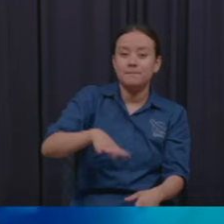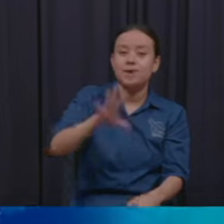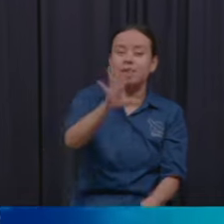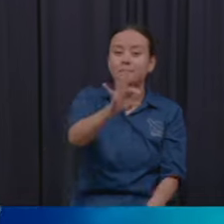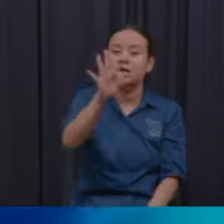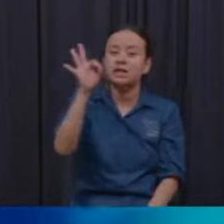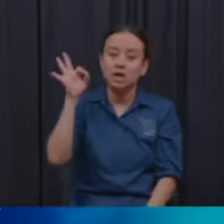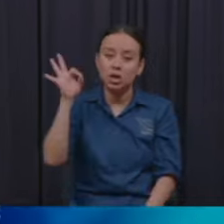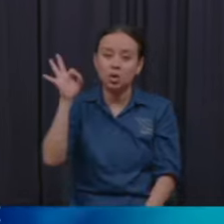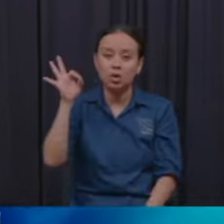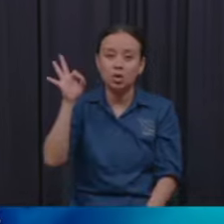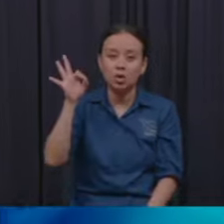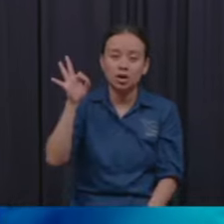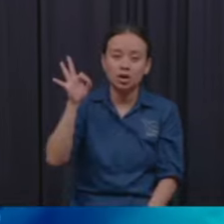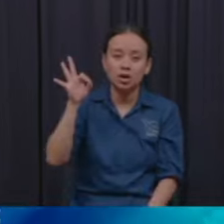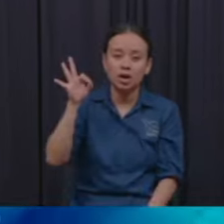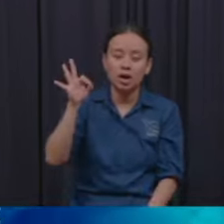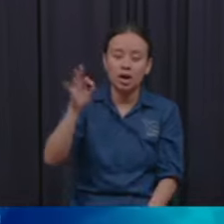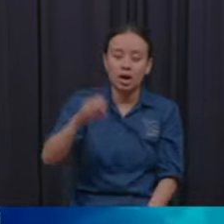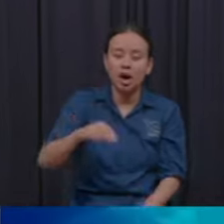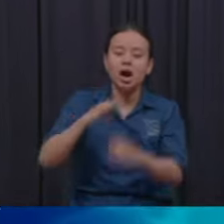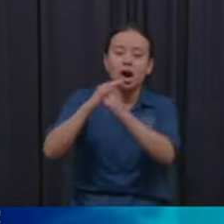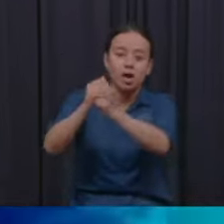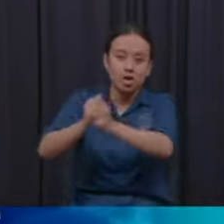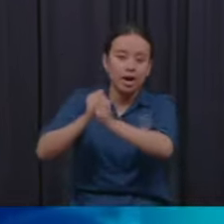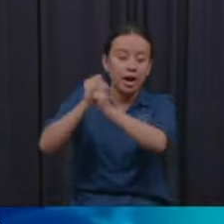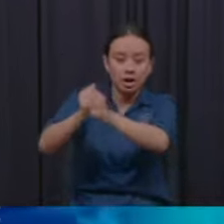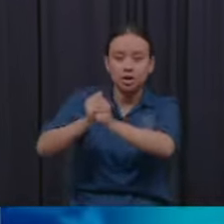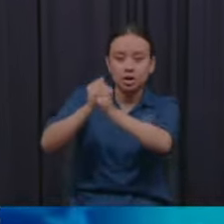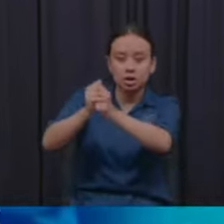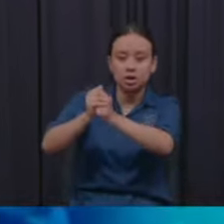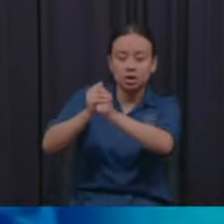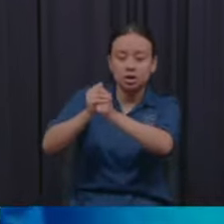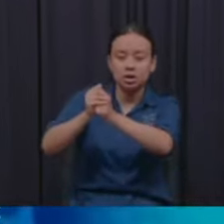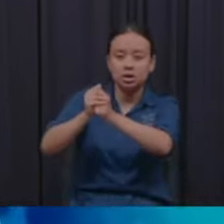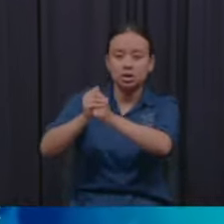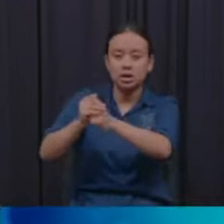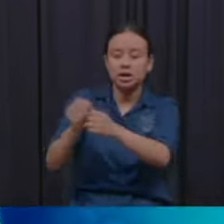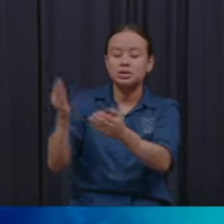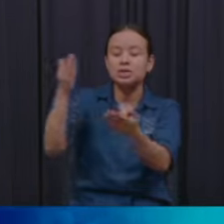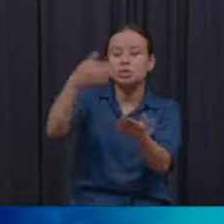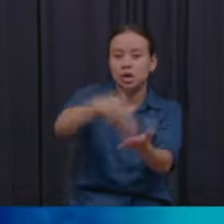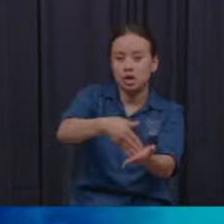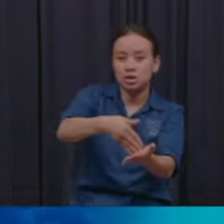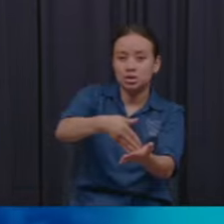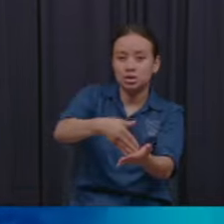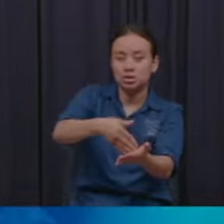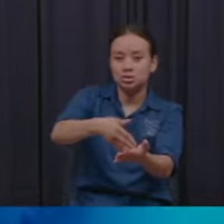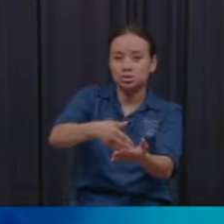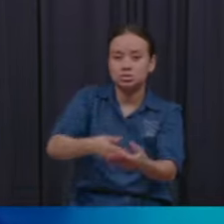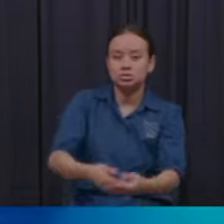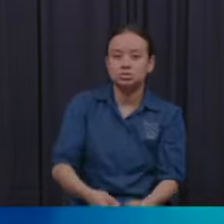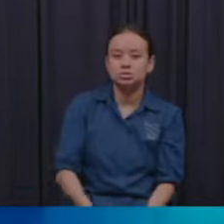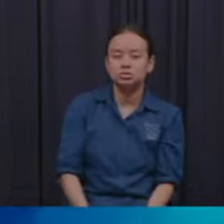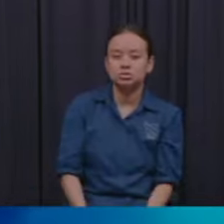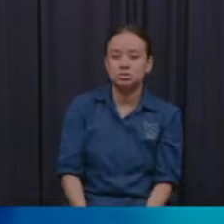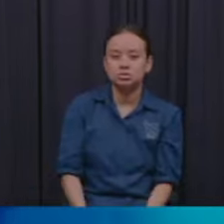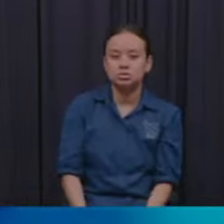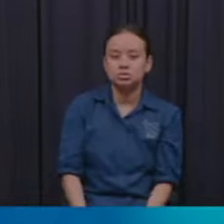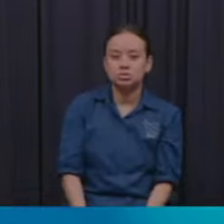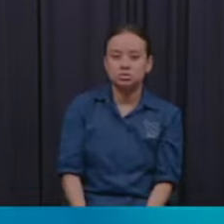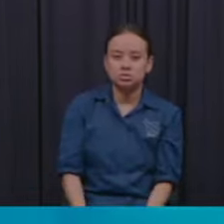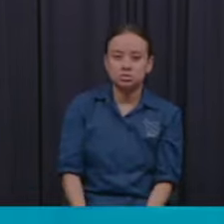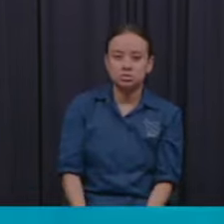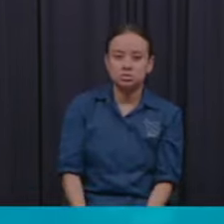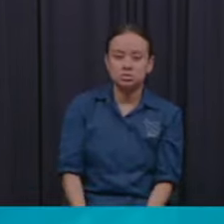esa señora. Nadie creía que era hermana. Y cuando llegué, iba llegando, yo le escuché, oye, muchacho, no sé qué, y